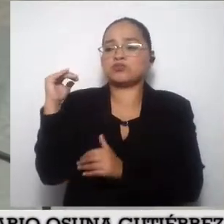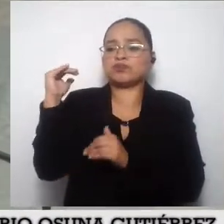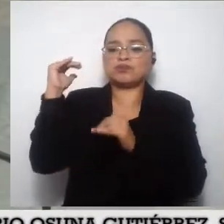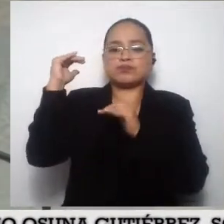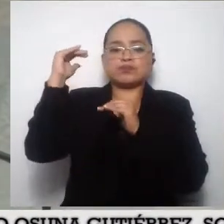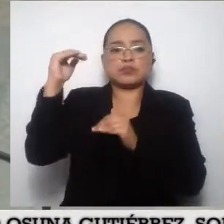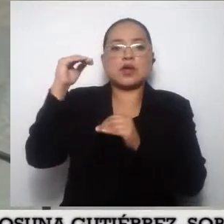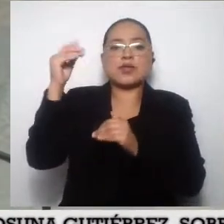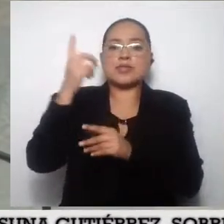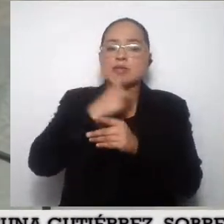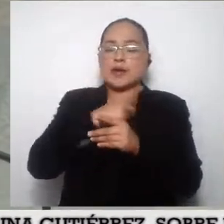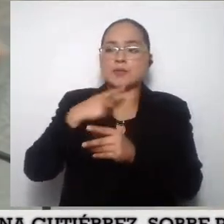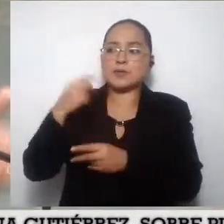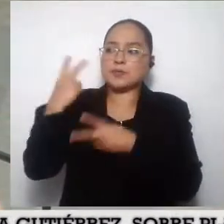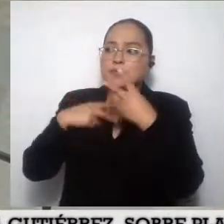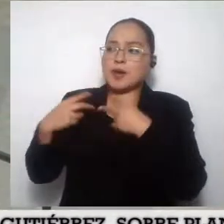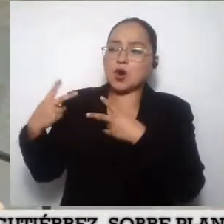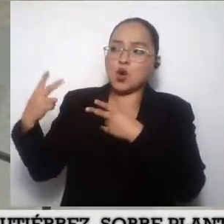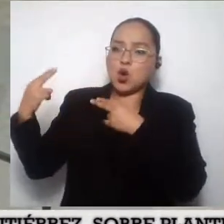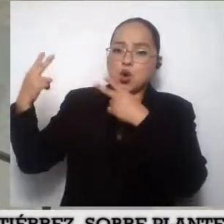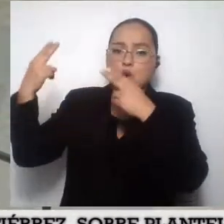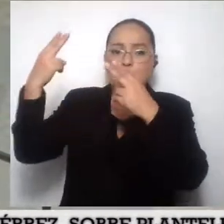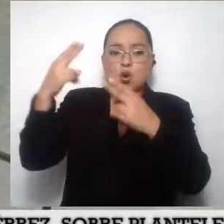a despuntarlos.